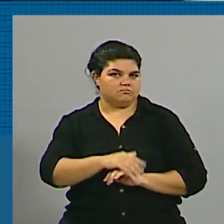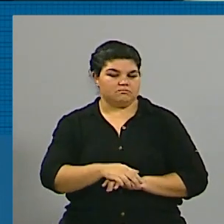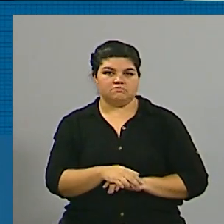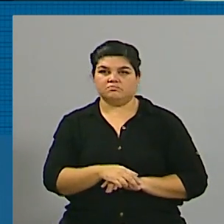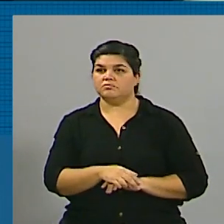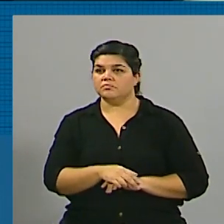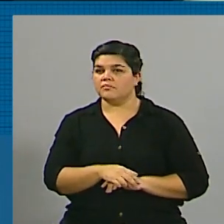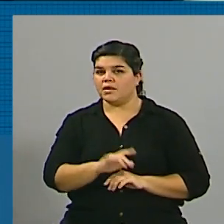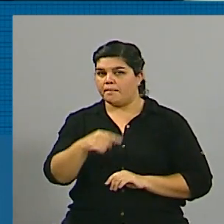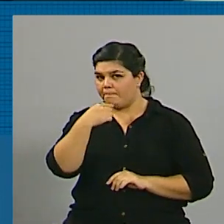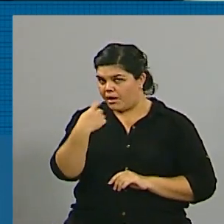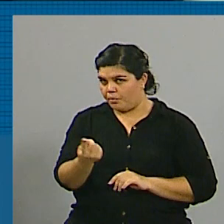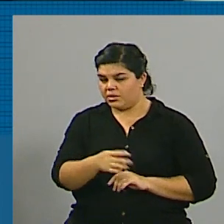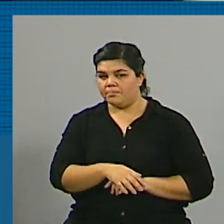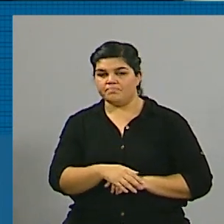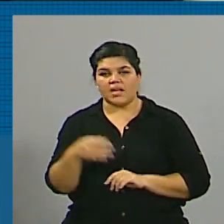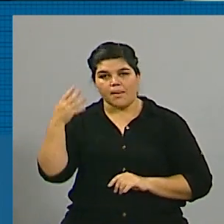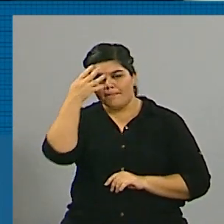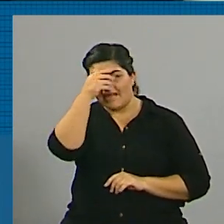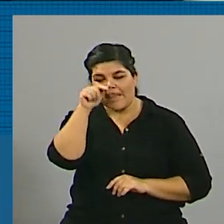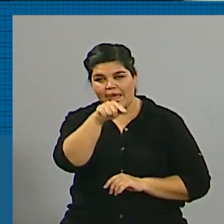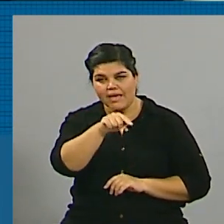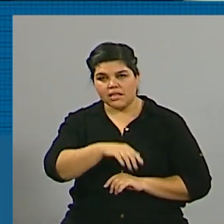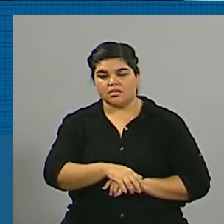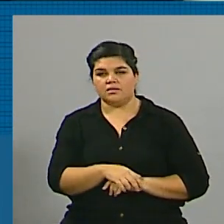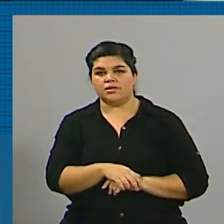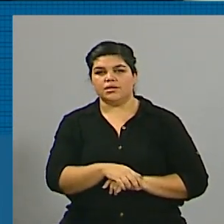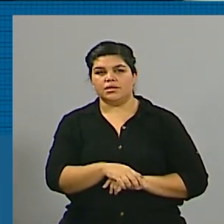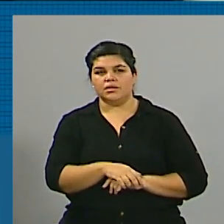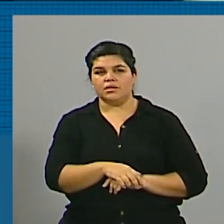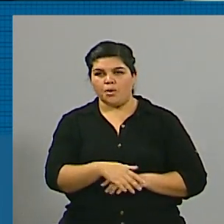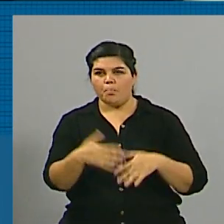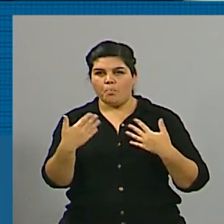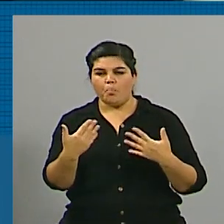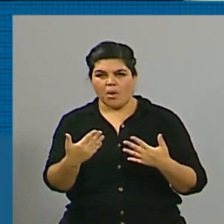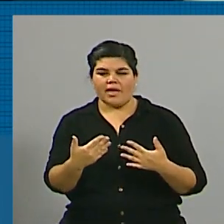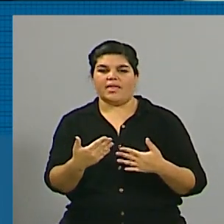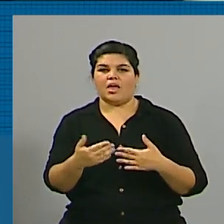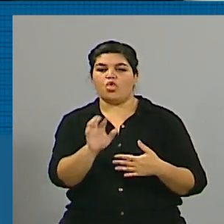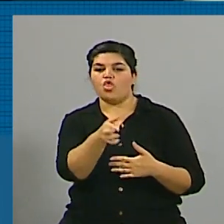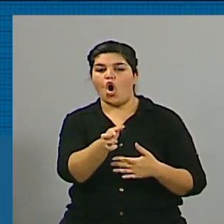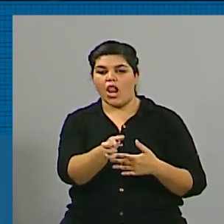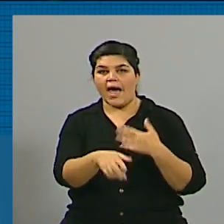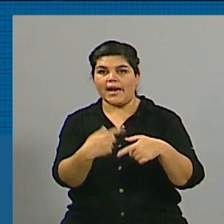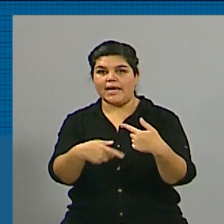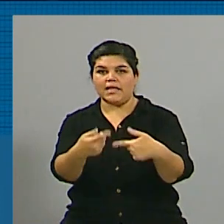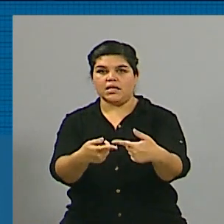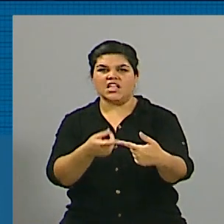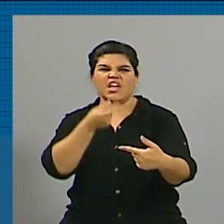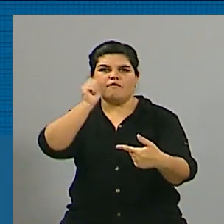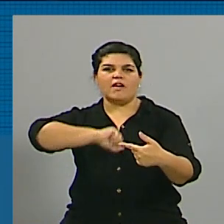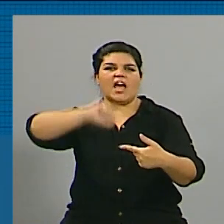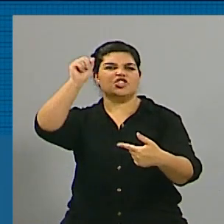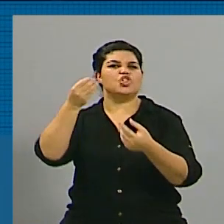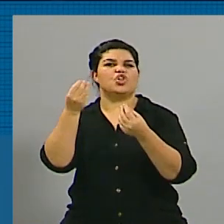es, si él entiende que dolarizar es la solución, ¿qué pasaría con la inflación en ese caso? Bueno, algo de